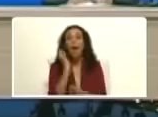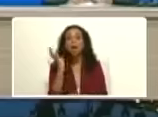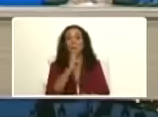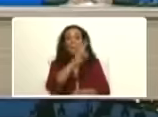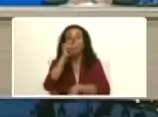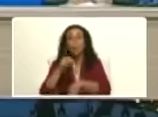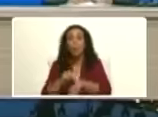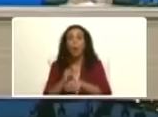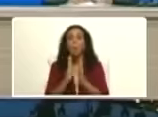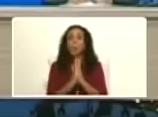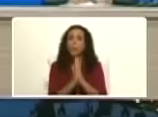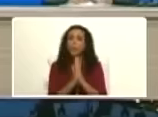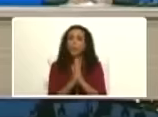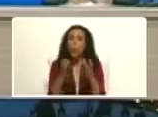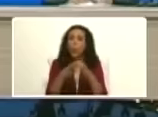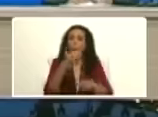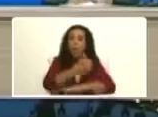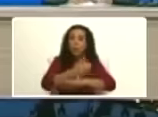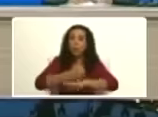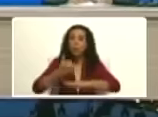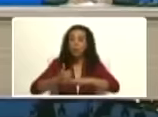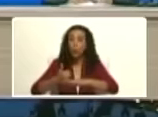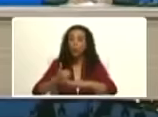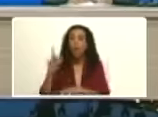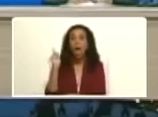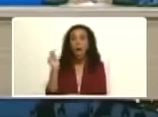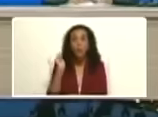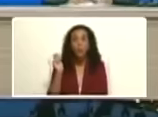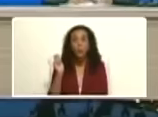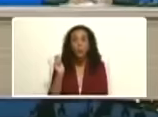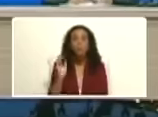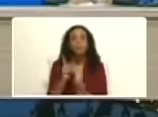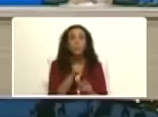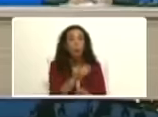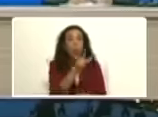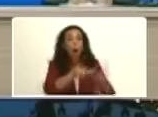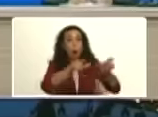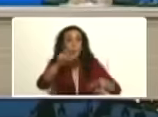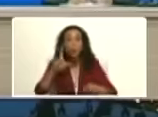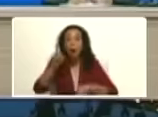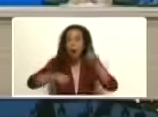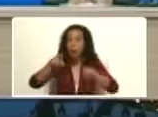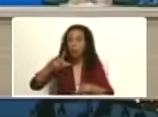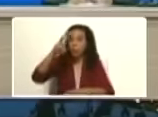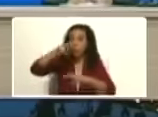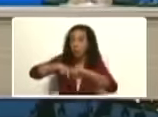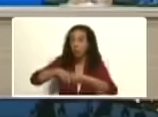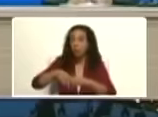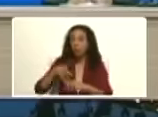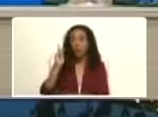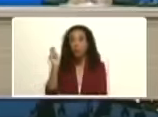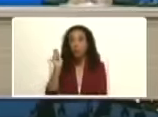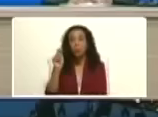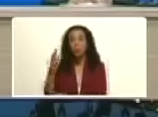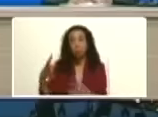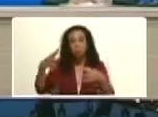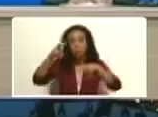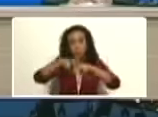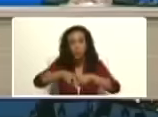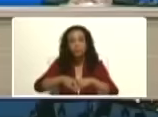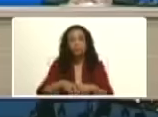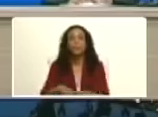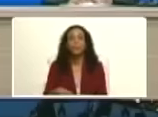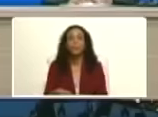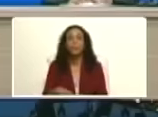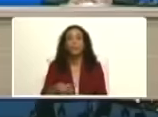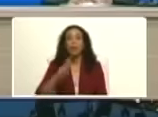Nacional de la República Bolivariana de Venezuela, que hay algunos de sus diputados, el diputado Nicolás